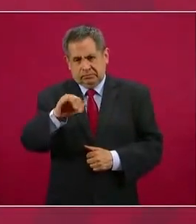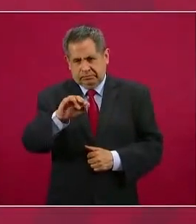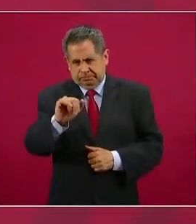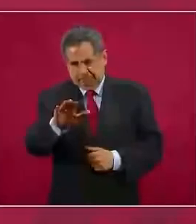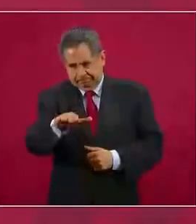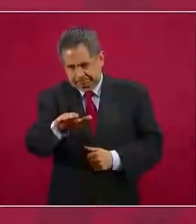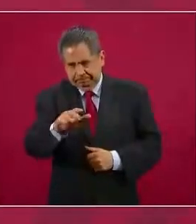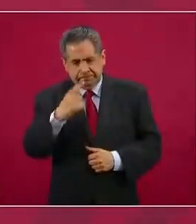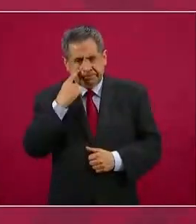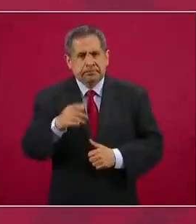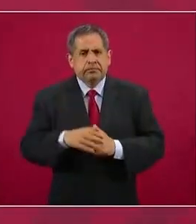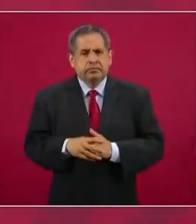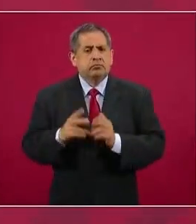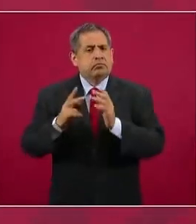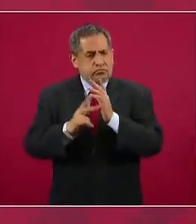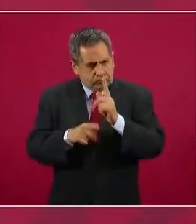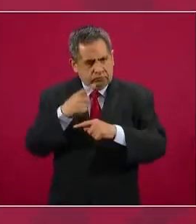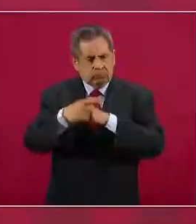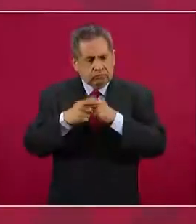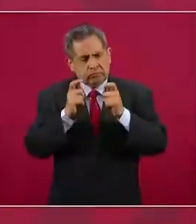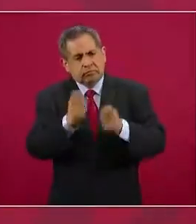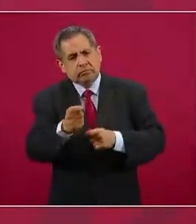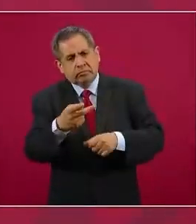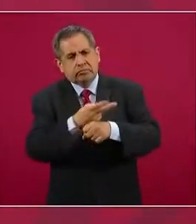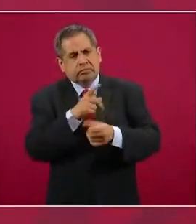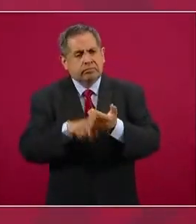se retome el caso.